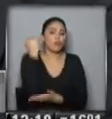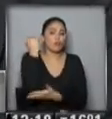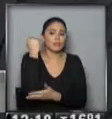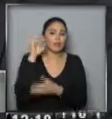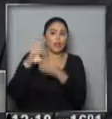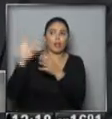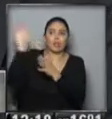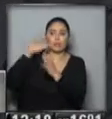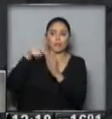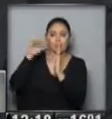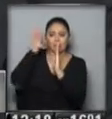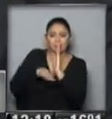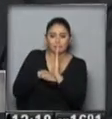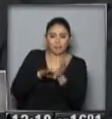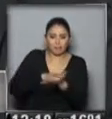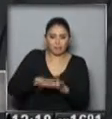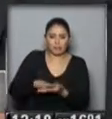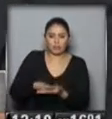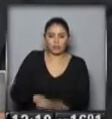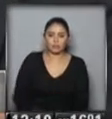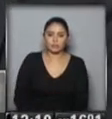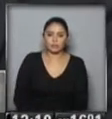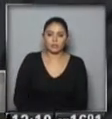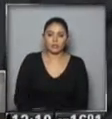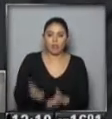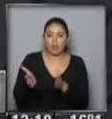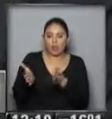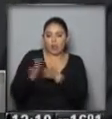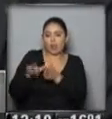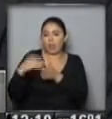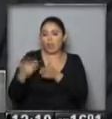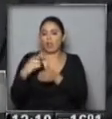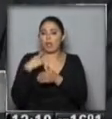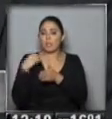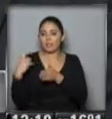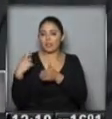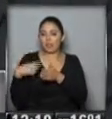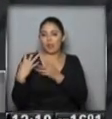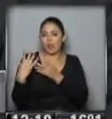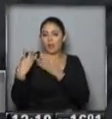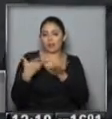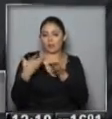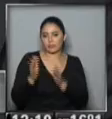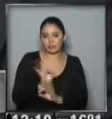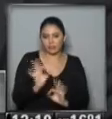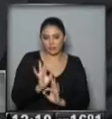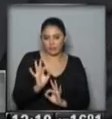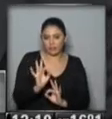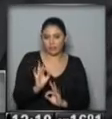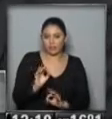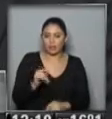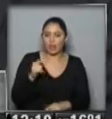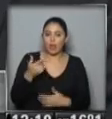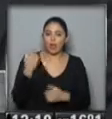toda Europa. Inclusive pese a estar pegado a España, lo cual no ha sido un beneficio justamente porque esto le ha